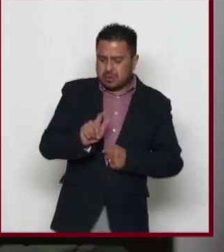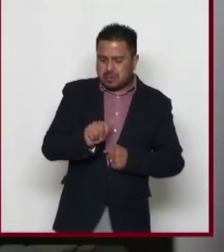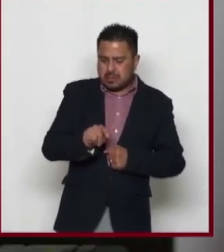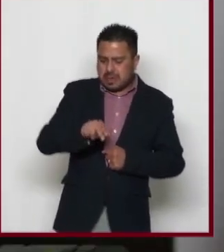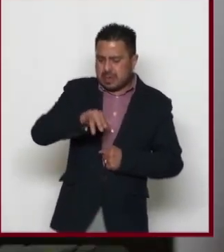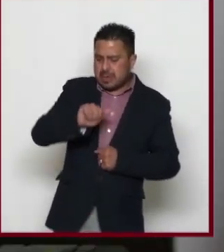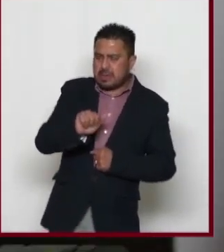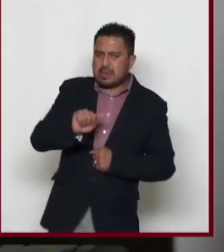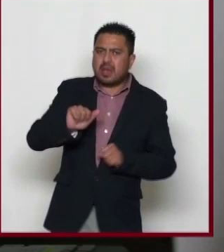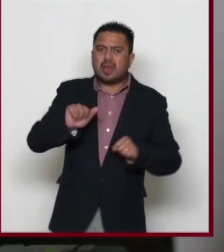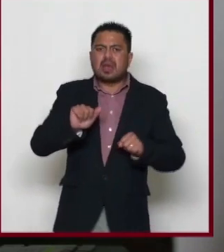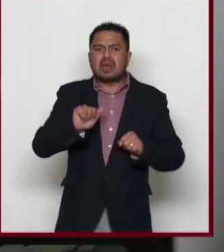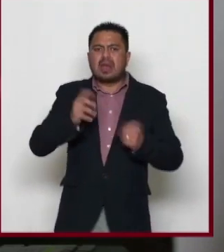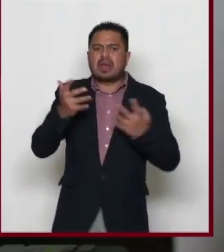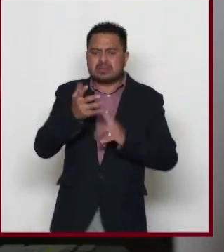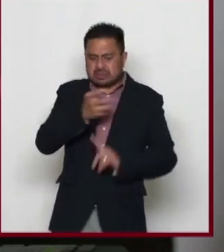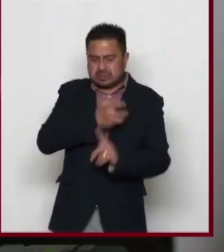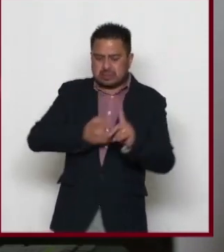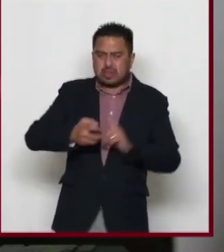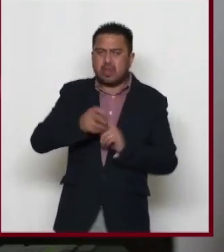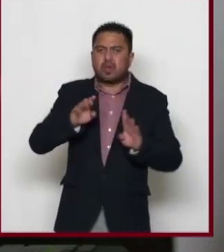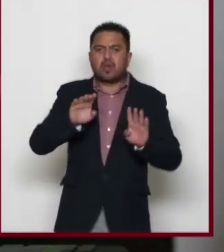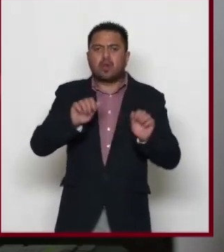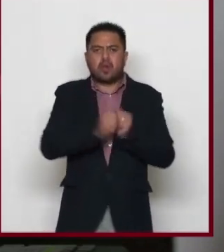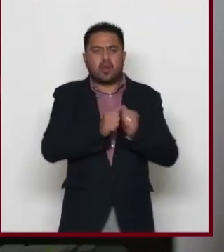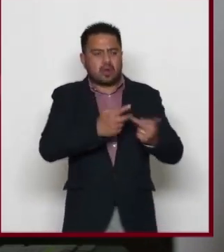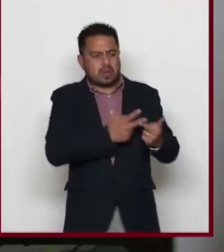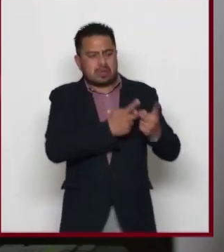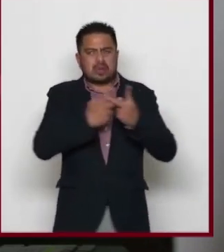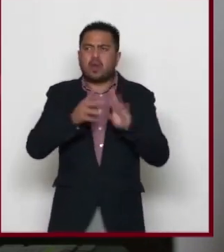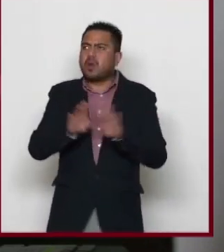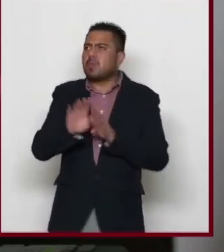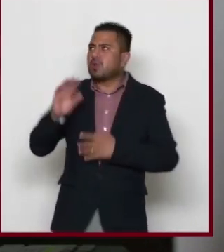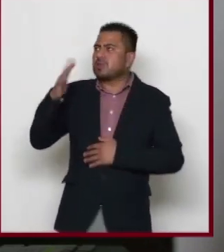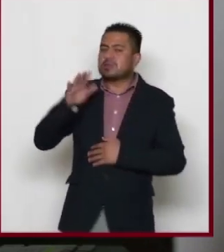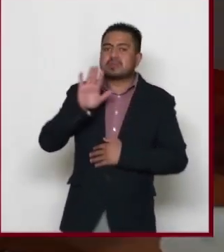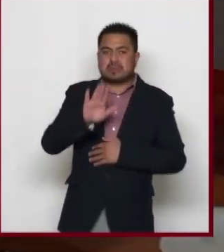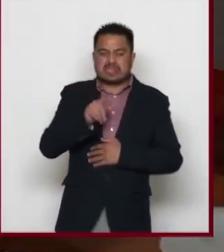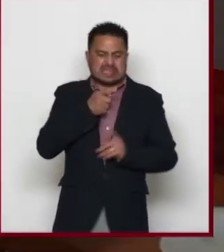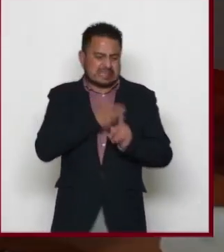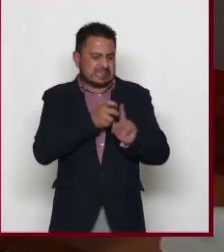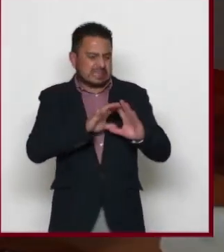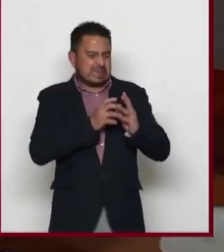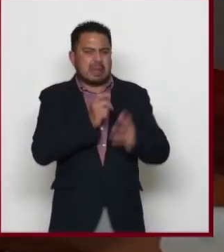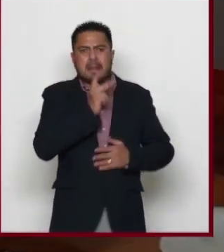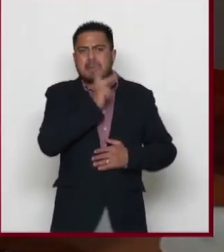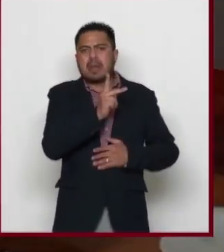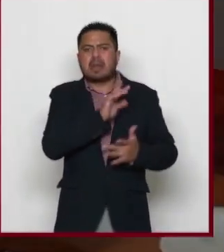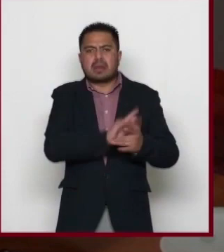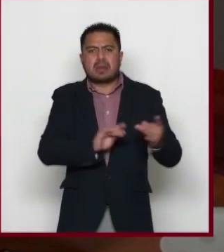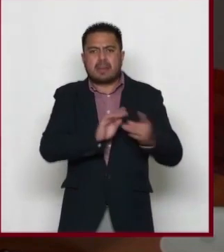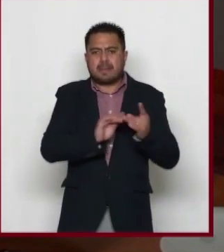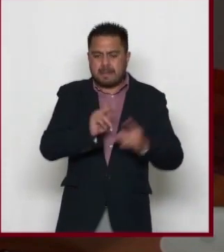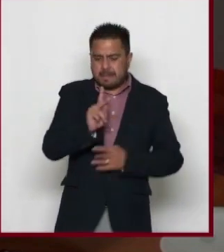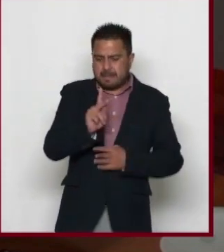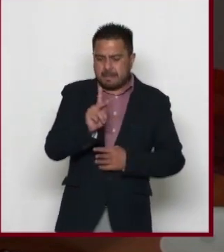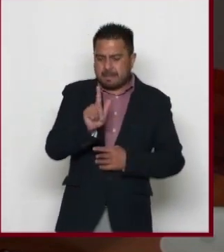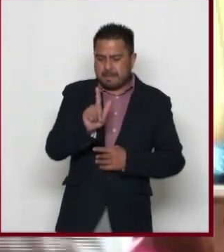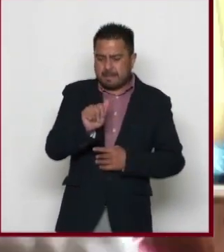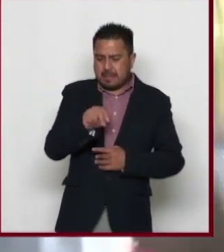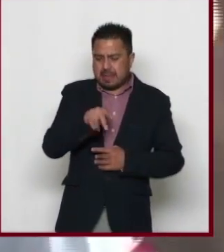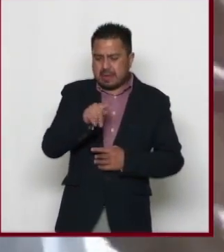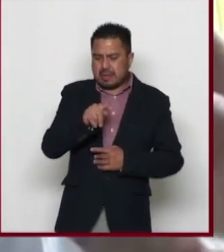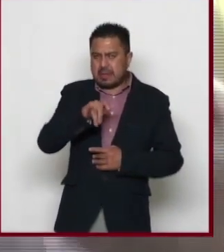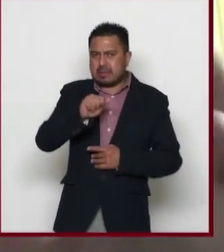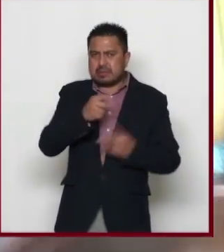primer exoplaneta que girara alrededor de una estrella como el Sol? Entonces, lo primero es que los